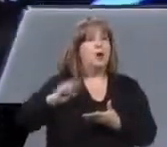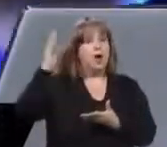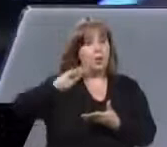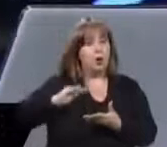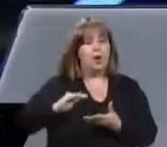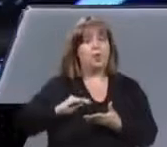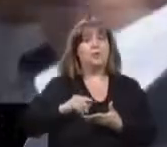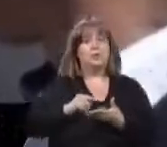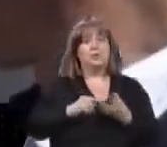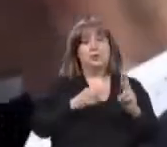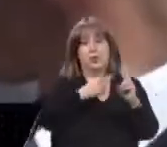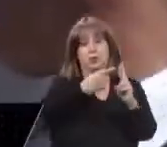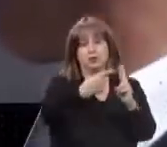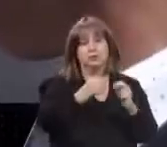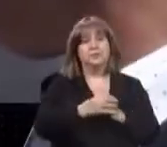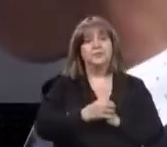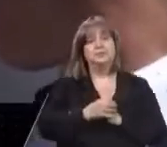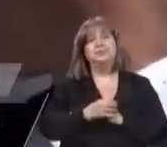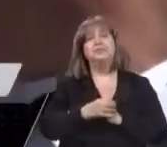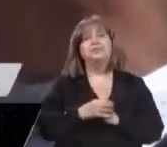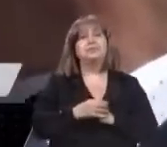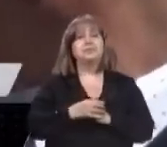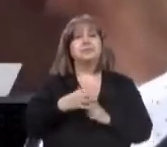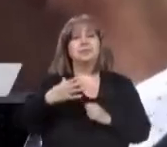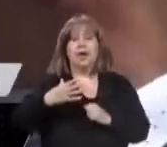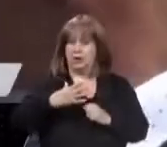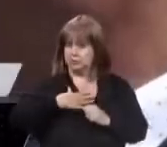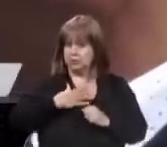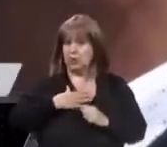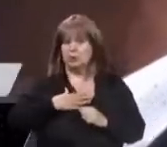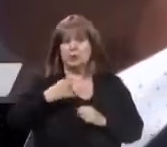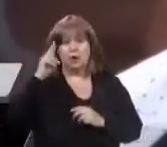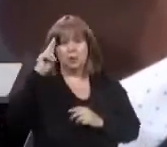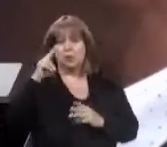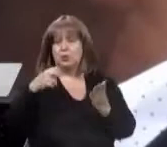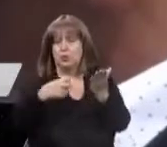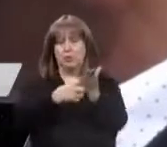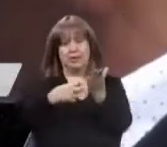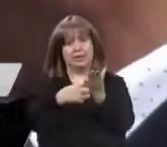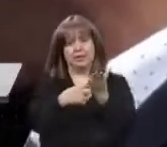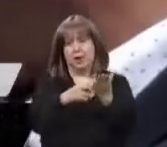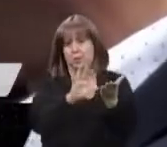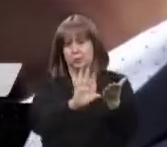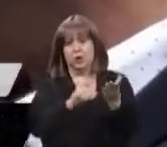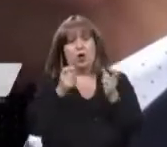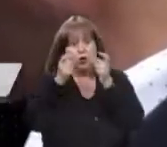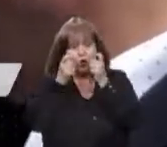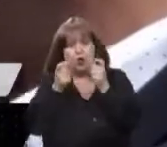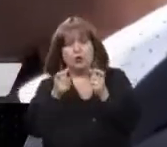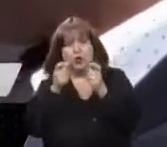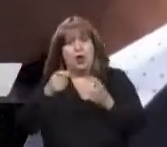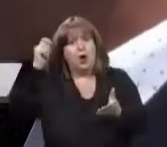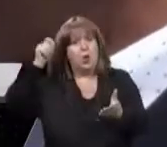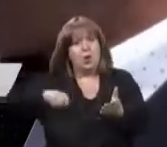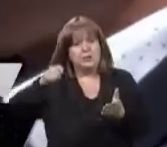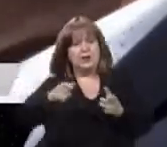detenidos. Tengo que ser respetuoso con un trabajo que viene realizando el Ministerio Público Fiscal y que viene siendo controlado por la jueza